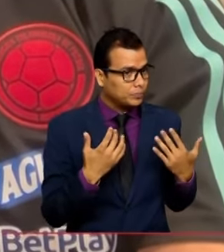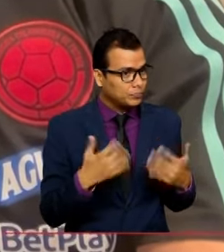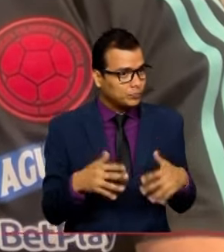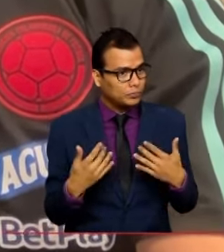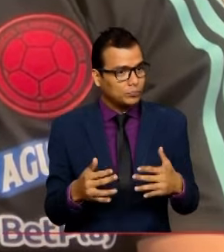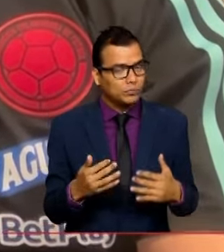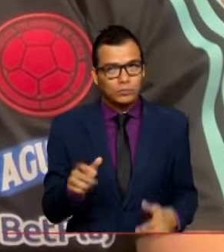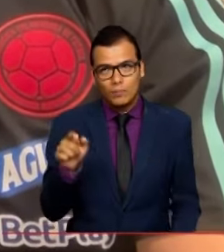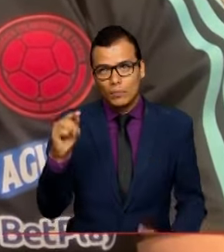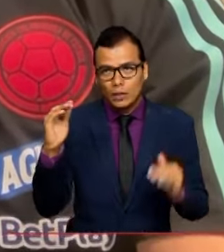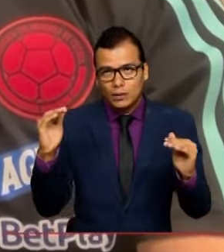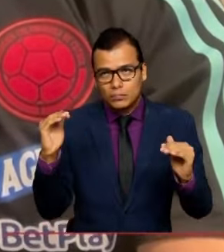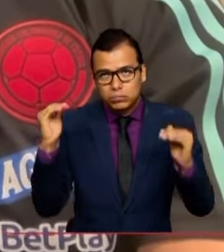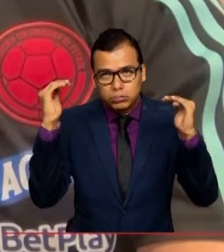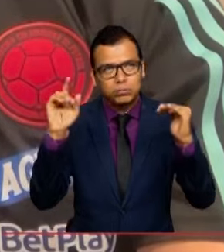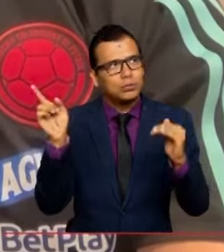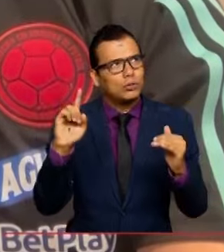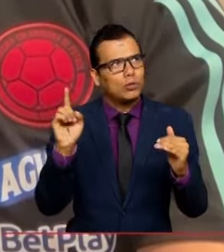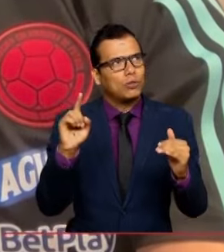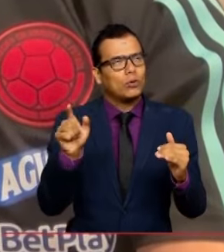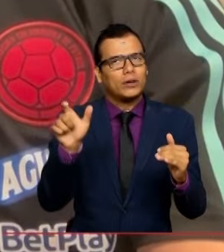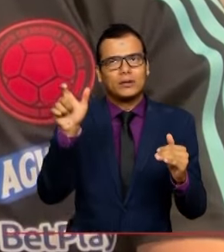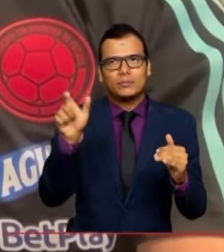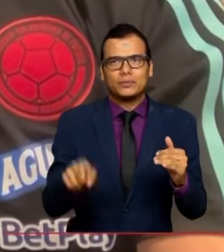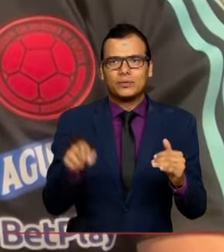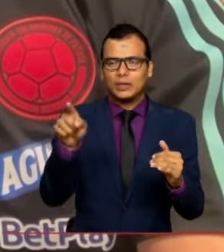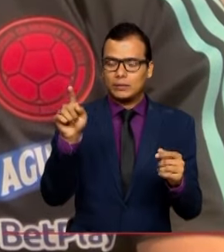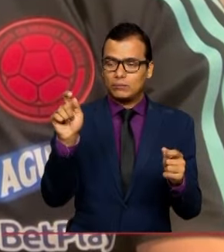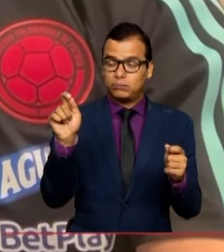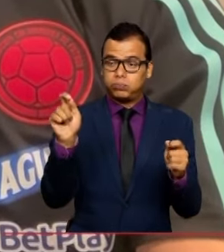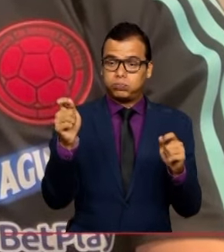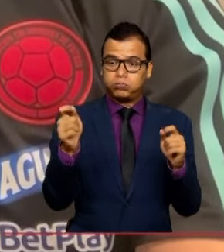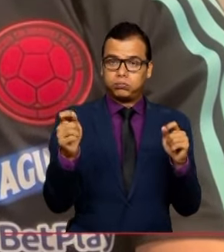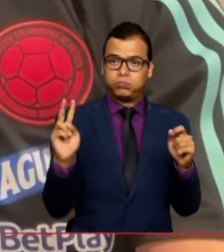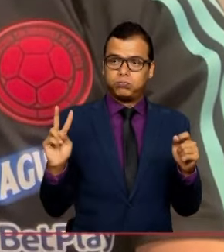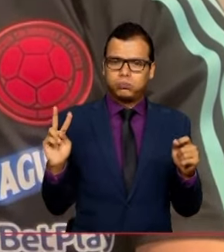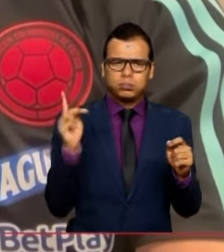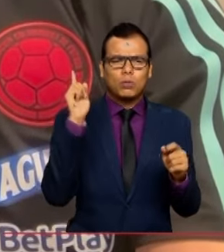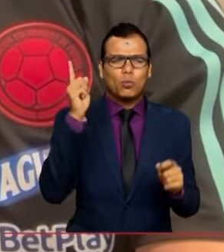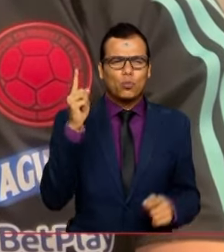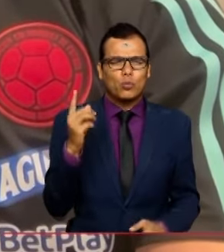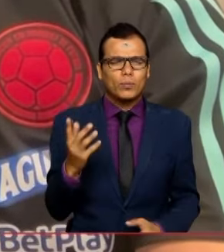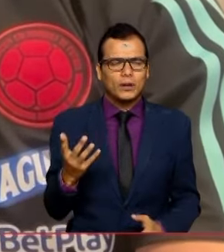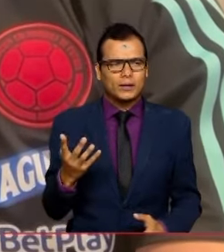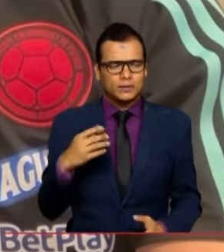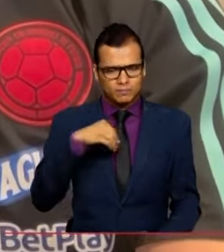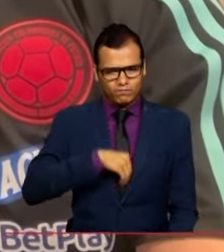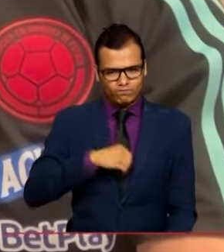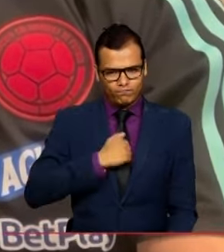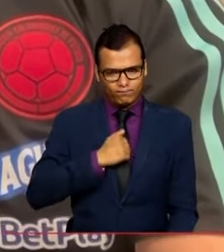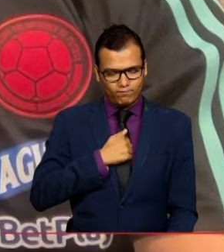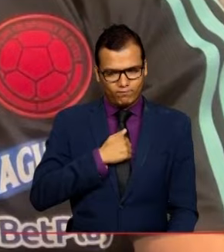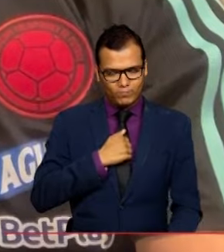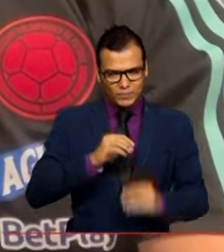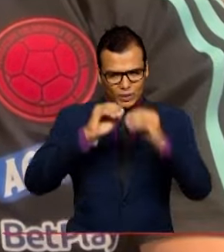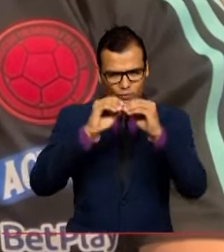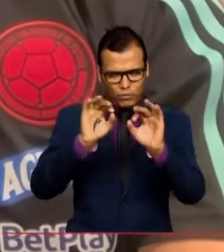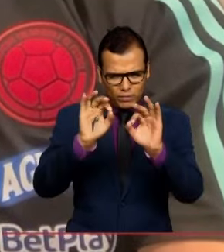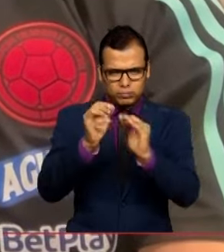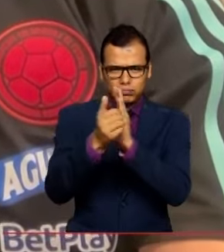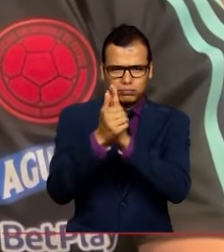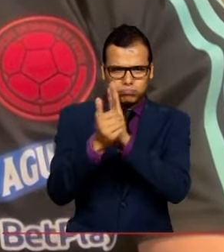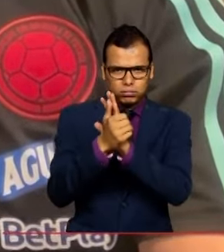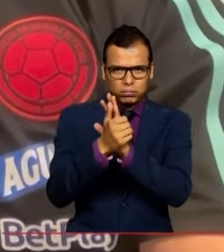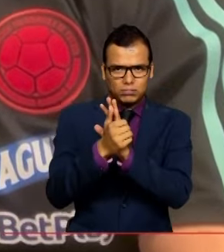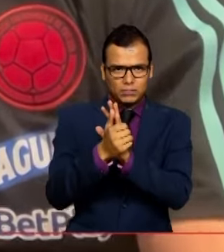cuanto no a su nivel futbolístico, sino a esa especie de cambio que ha tenido por el sacrificio no solo de ser genial con su fútbol ofensivo, sino de